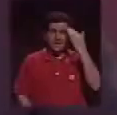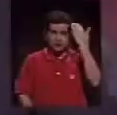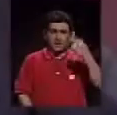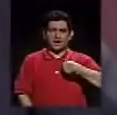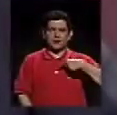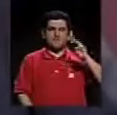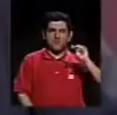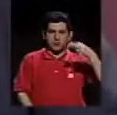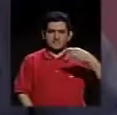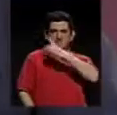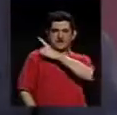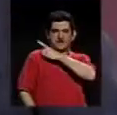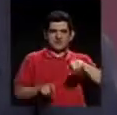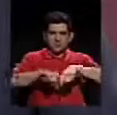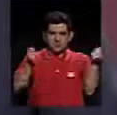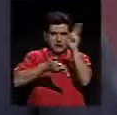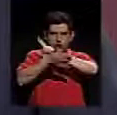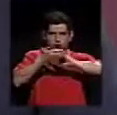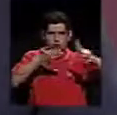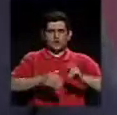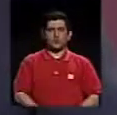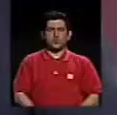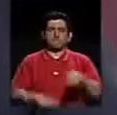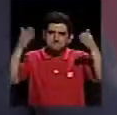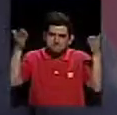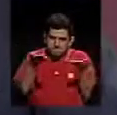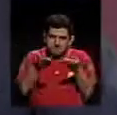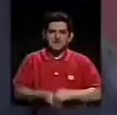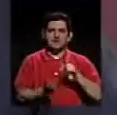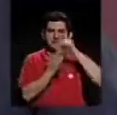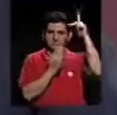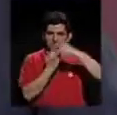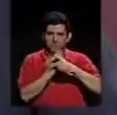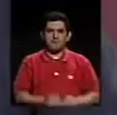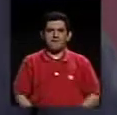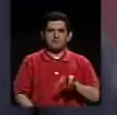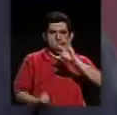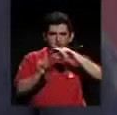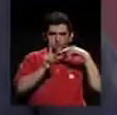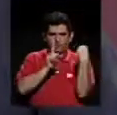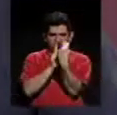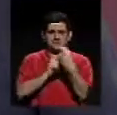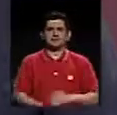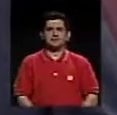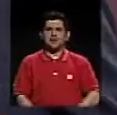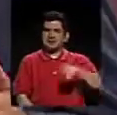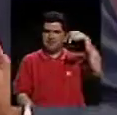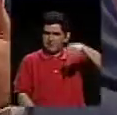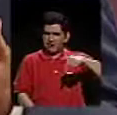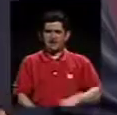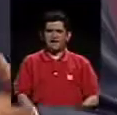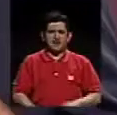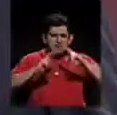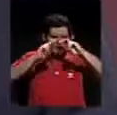Hola, soy Mauricio Herrera, director del semanario Universidad, y le doy la bienvenida a su programa Puntos de Vista, donde